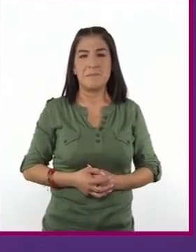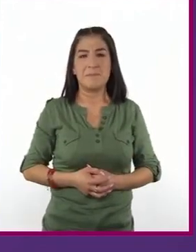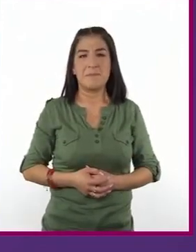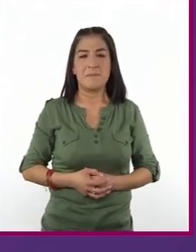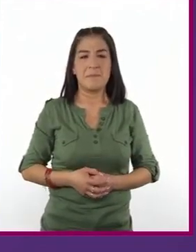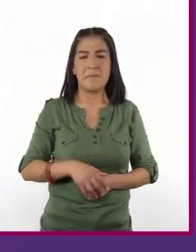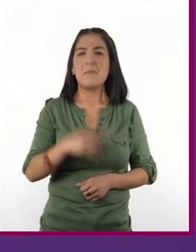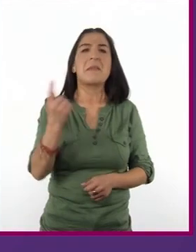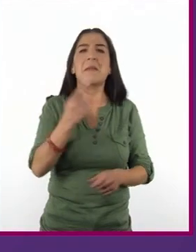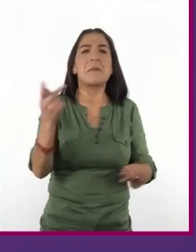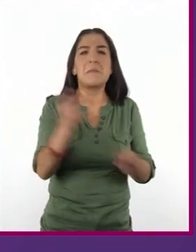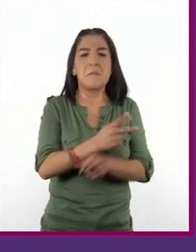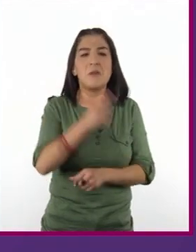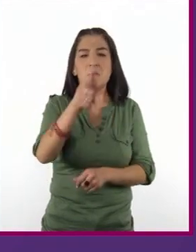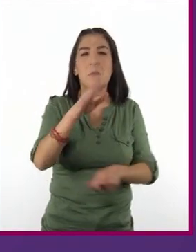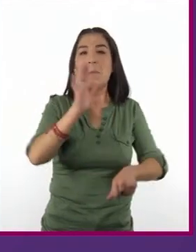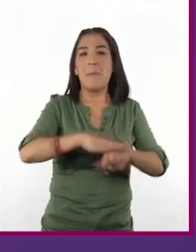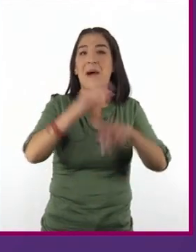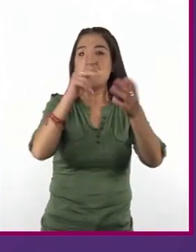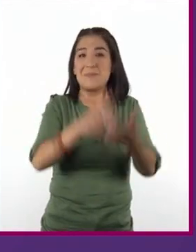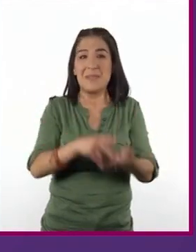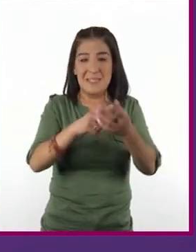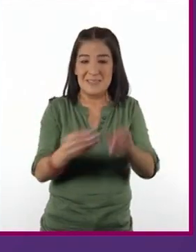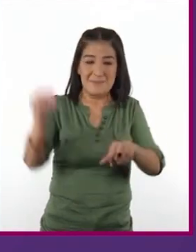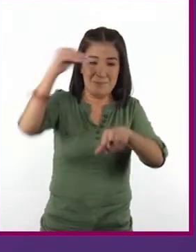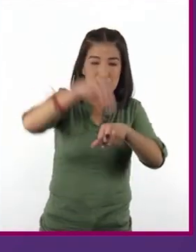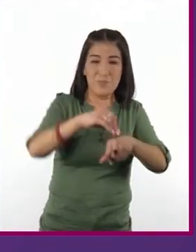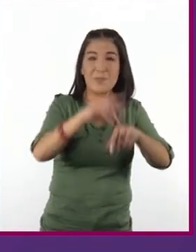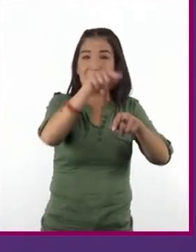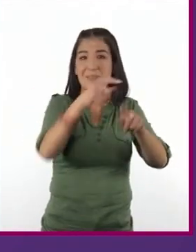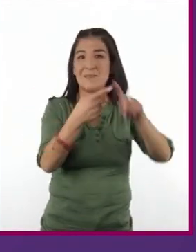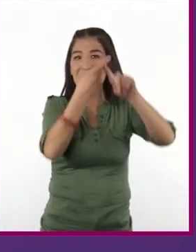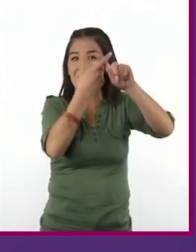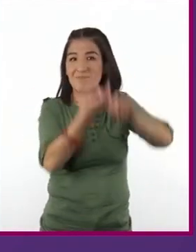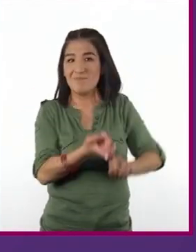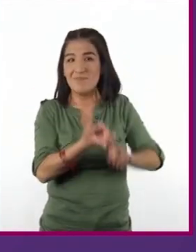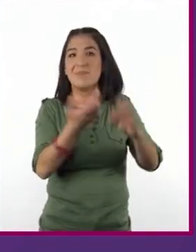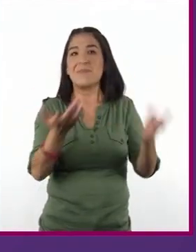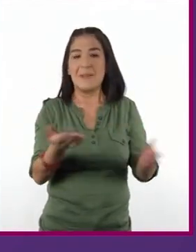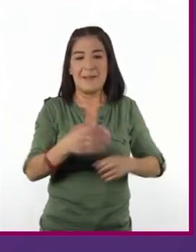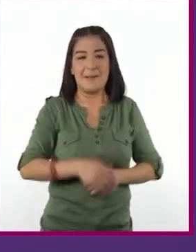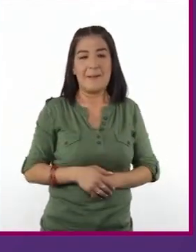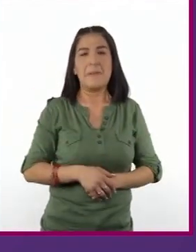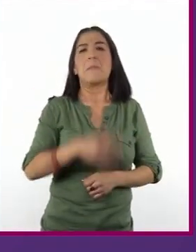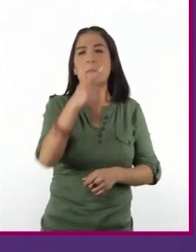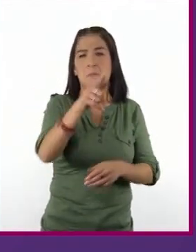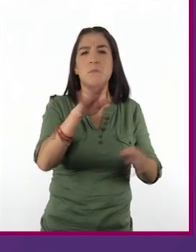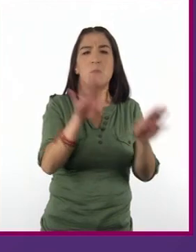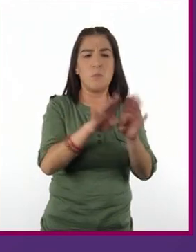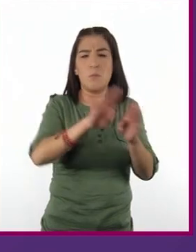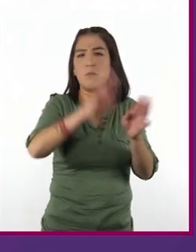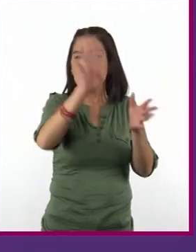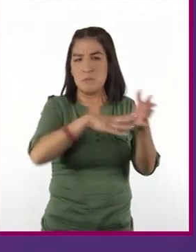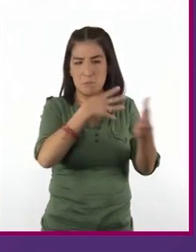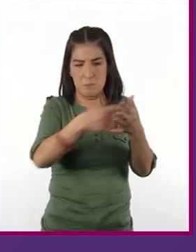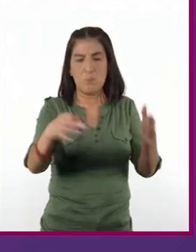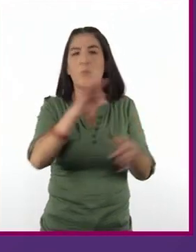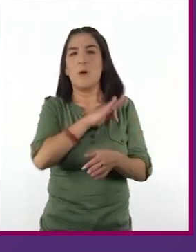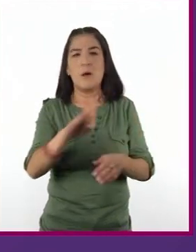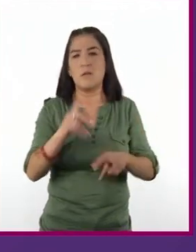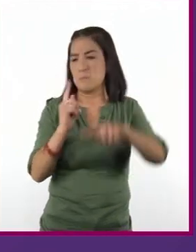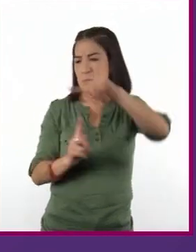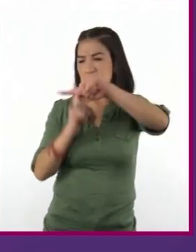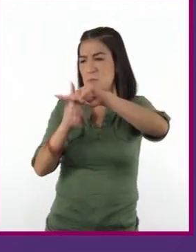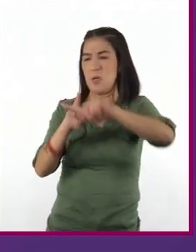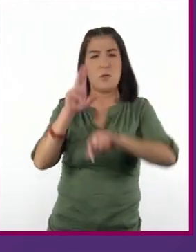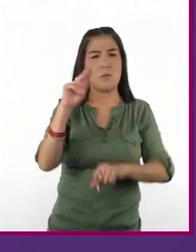¿Qué pasa cuando añades más peso al resorte? Los datos de la tabla también pueden graficarse. Si en el plano